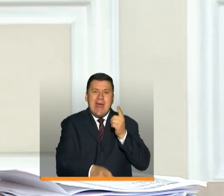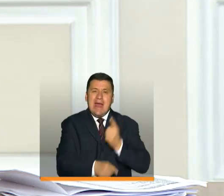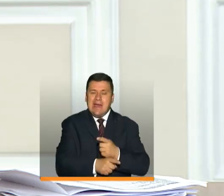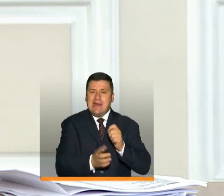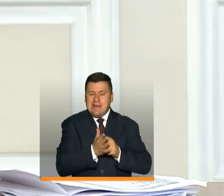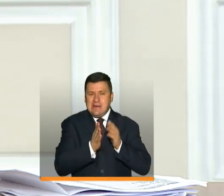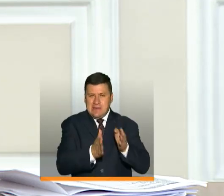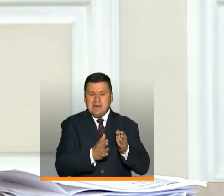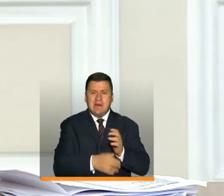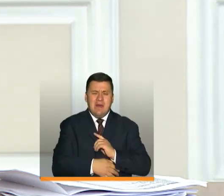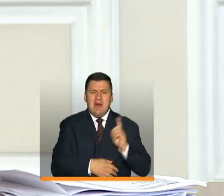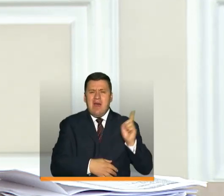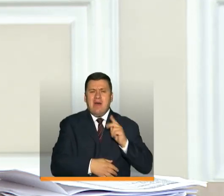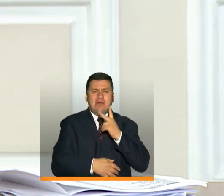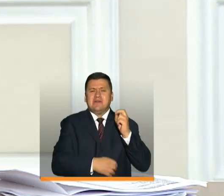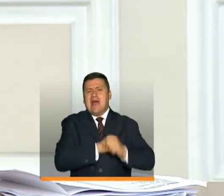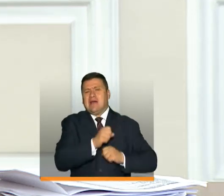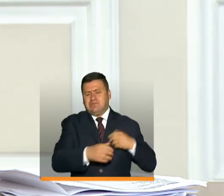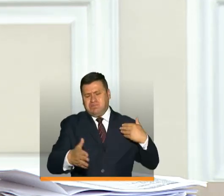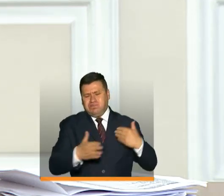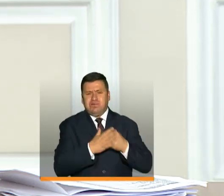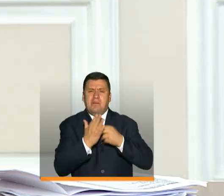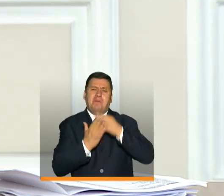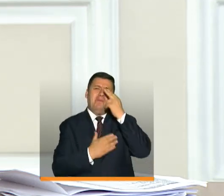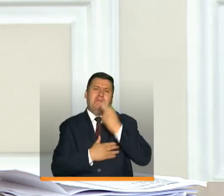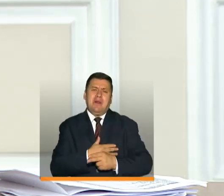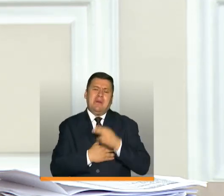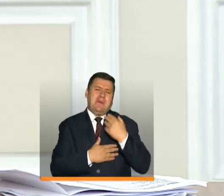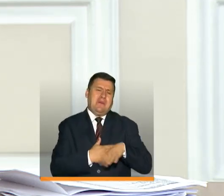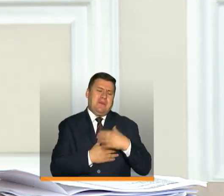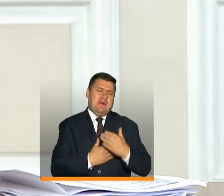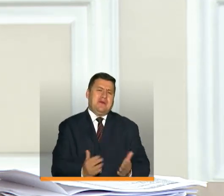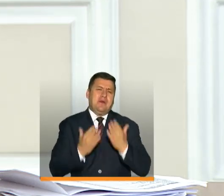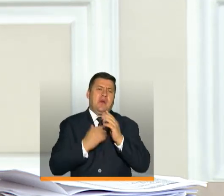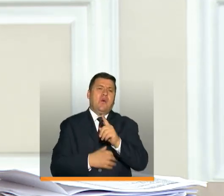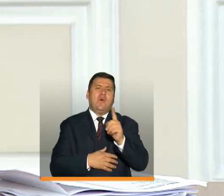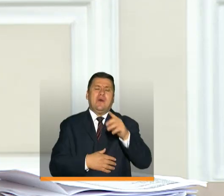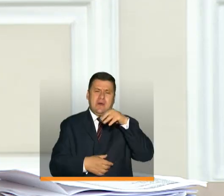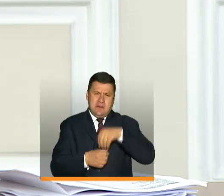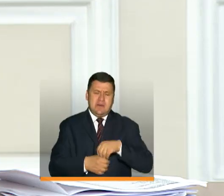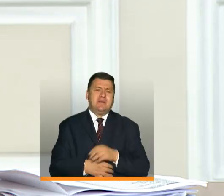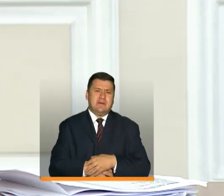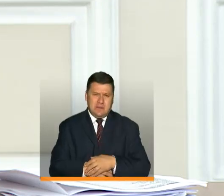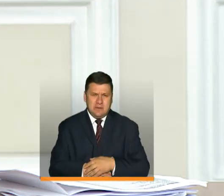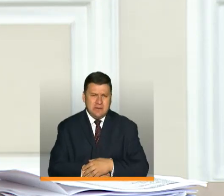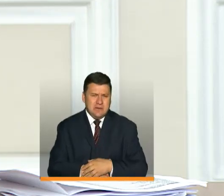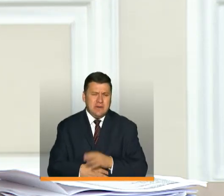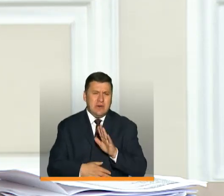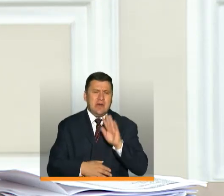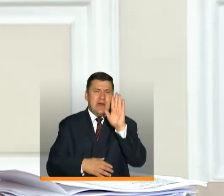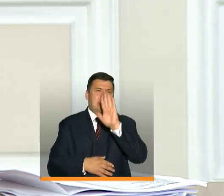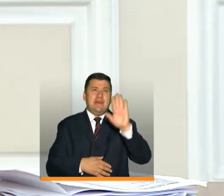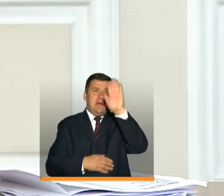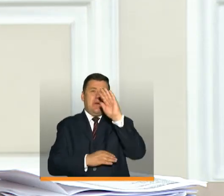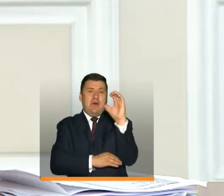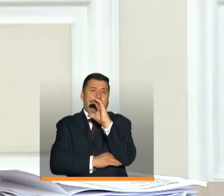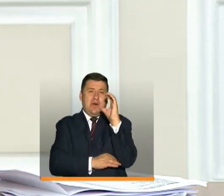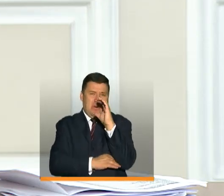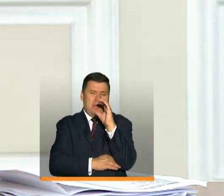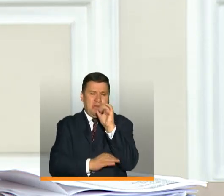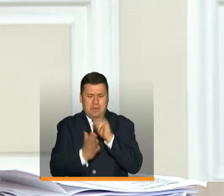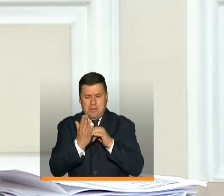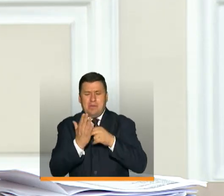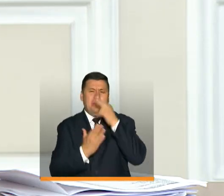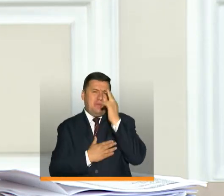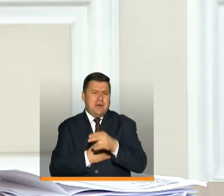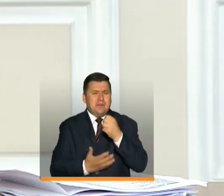justamente el del Bicentenario, que es un proyecto que va a beneficiar a 5 departamentos de Colombia. Es un proyecto